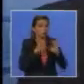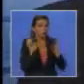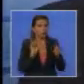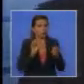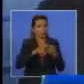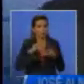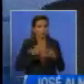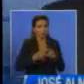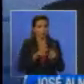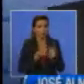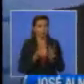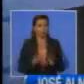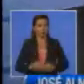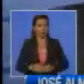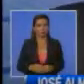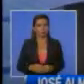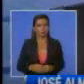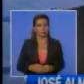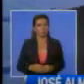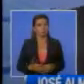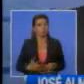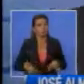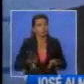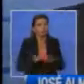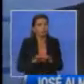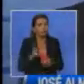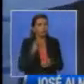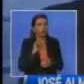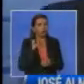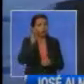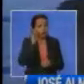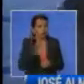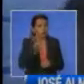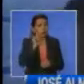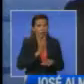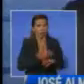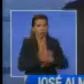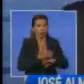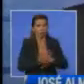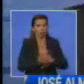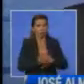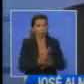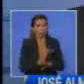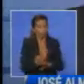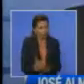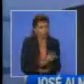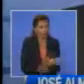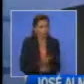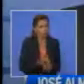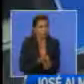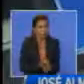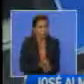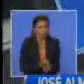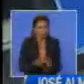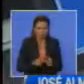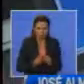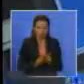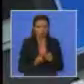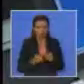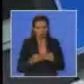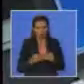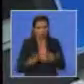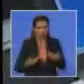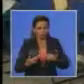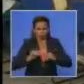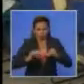necesario dejar hasta el último día la declaración. Lo pueden empezar a hacer durante este mes. Todas las